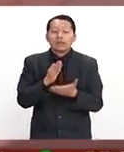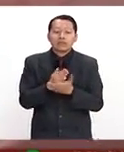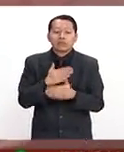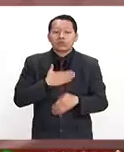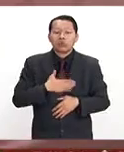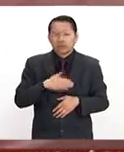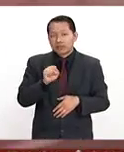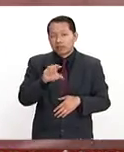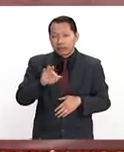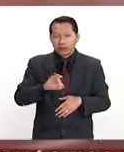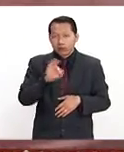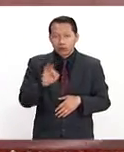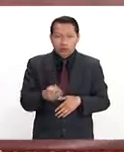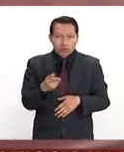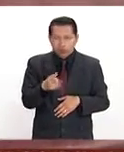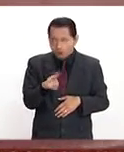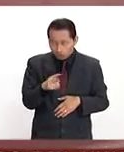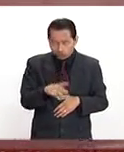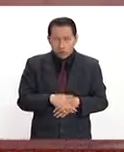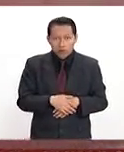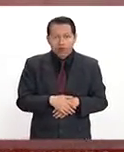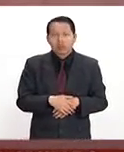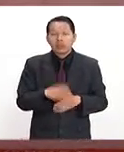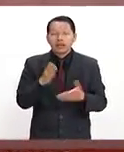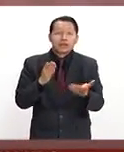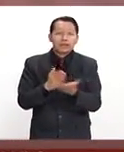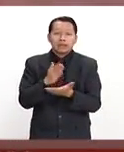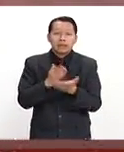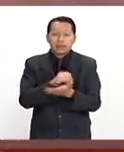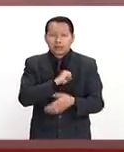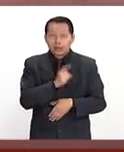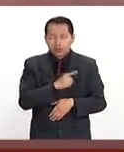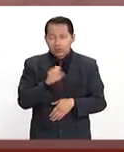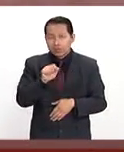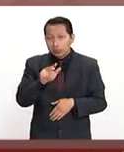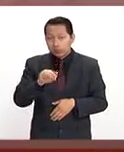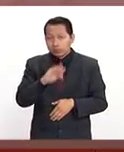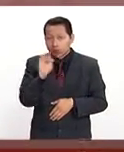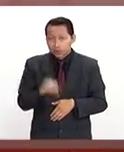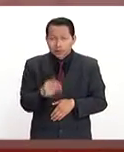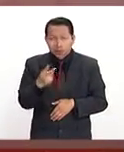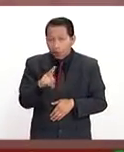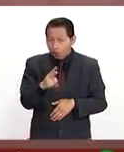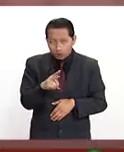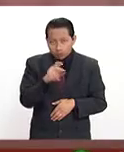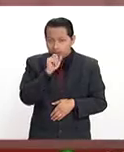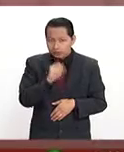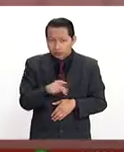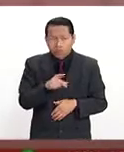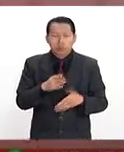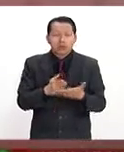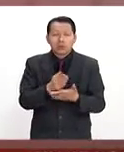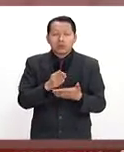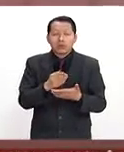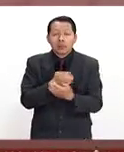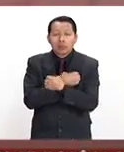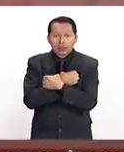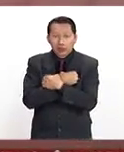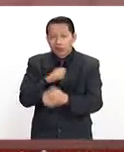justicia, 65% a ambos géneros. Acceso a la salud, 68% a ambos géneros. Acceso a la